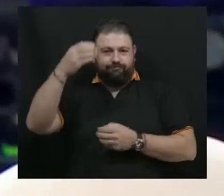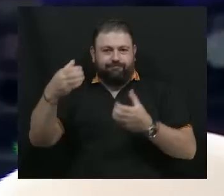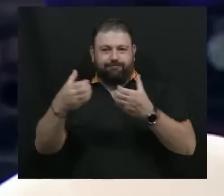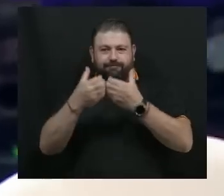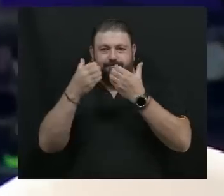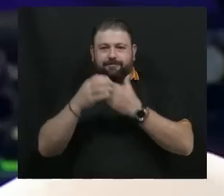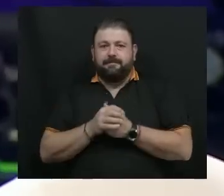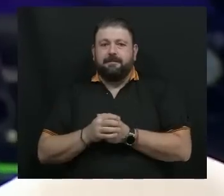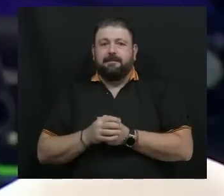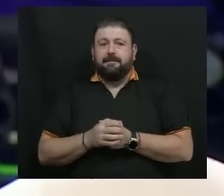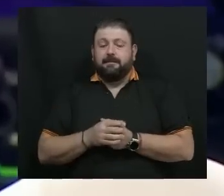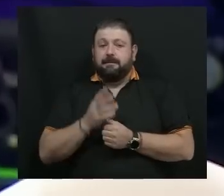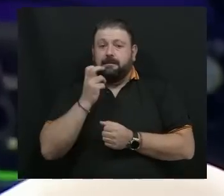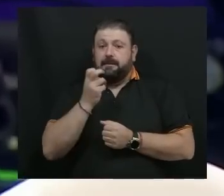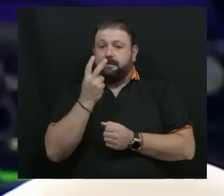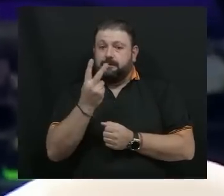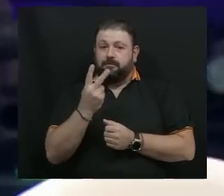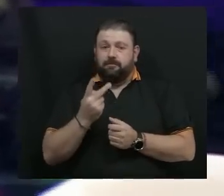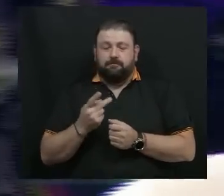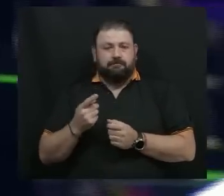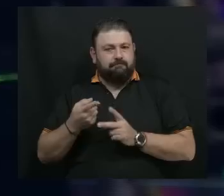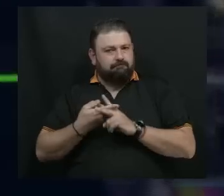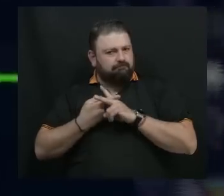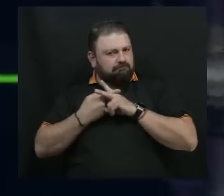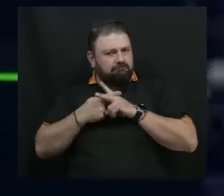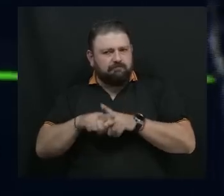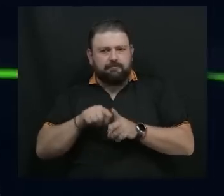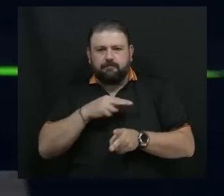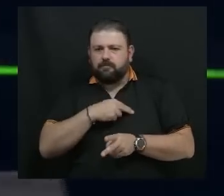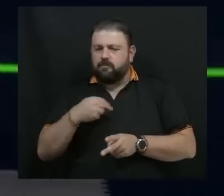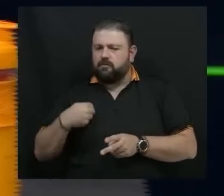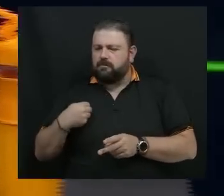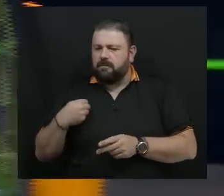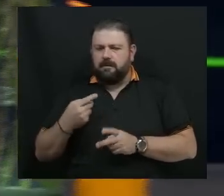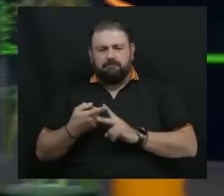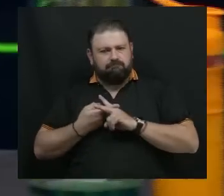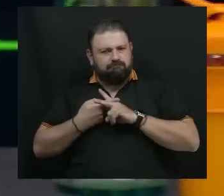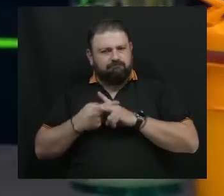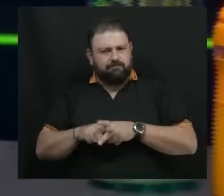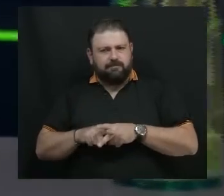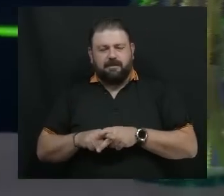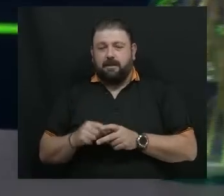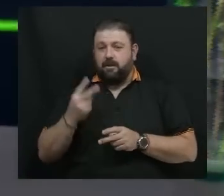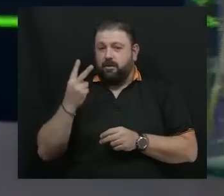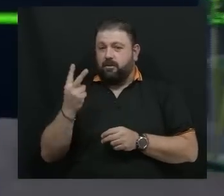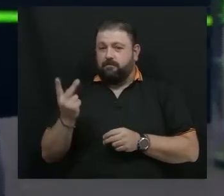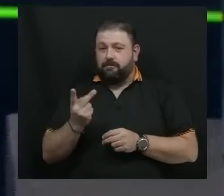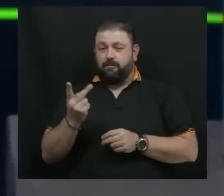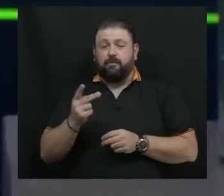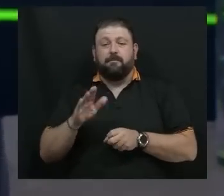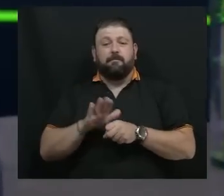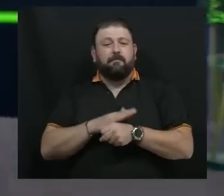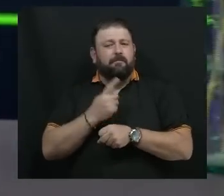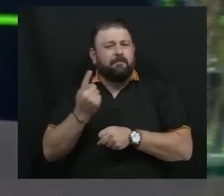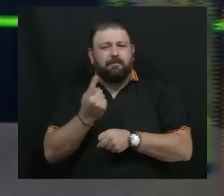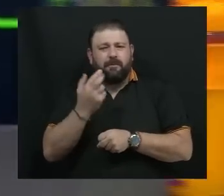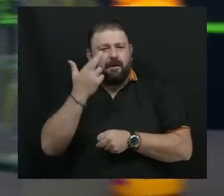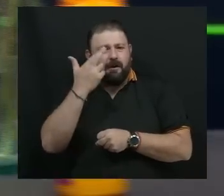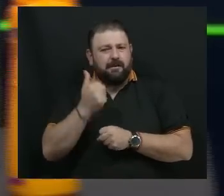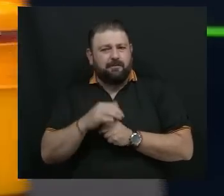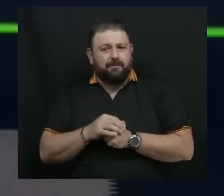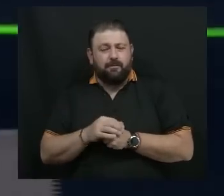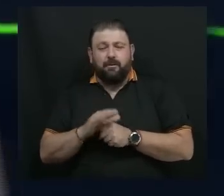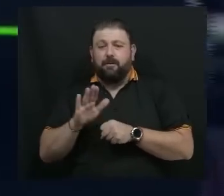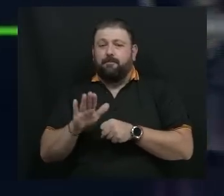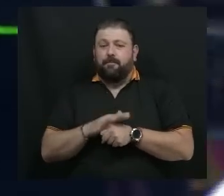Con esas 2 preguntas arrancamos. ¿Por qué? Porque es importante que conectes a tu